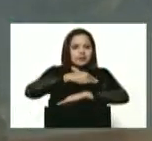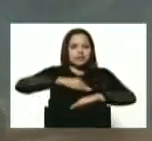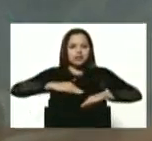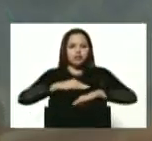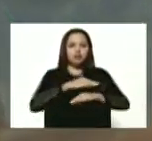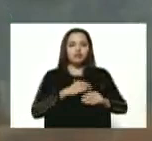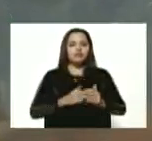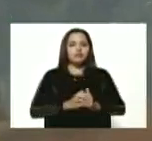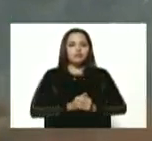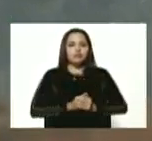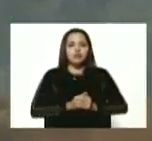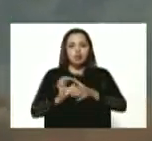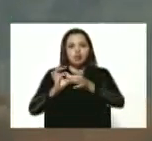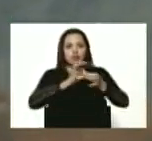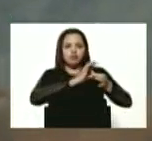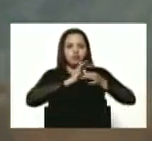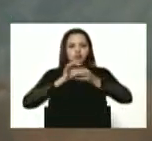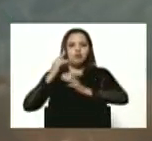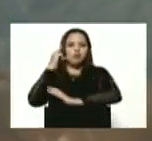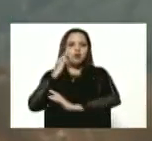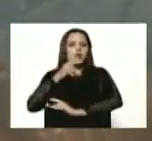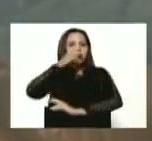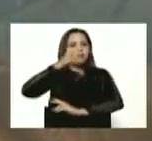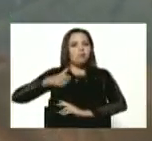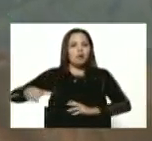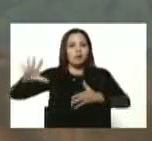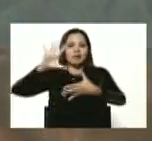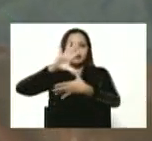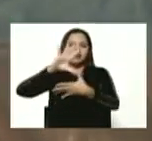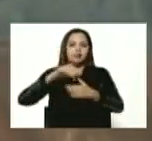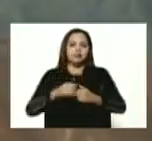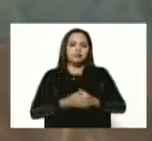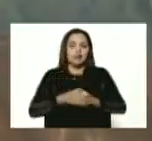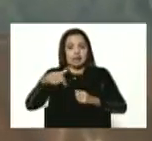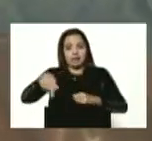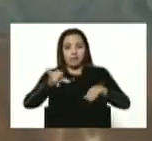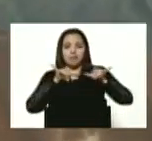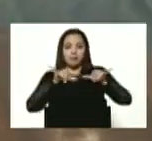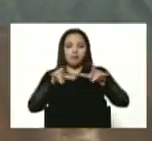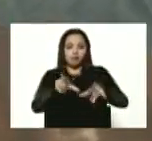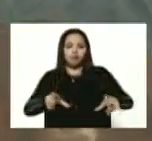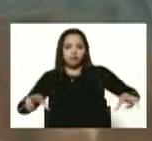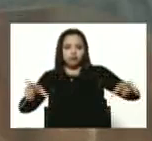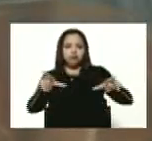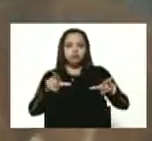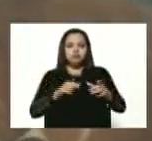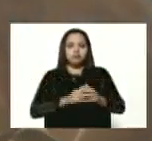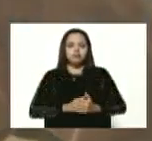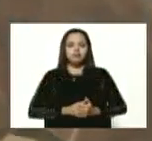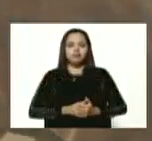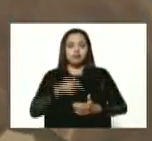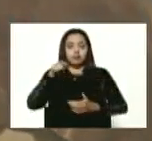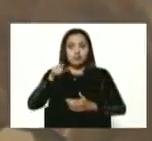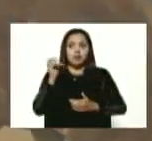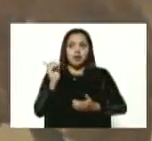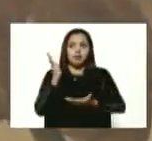de la Alianza Bolivariana para los Pueblos de Nuestra América, aquí mismo. Ahí está el